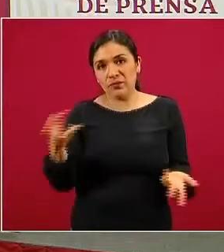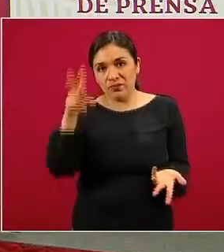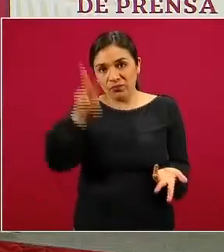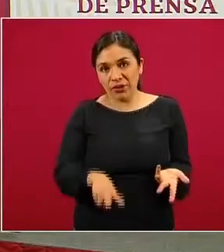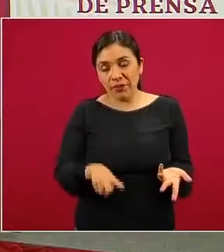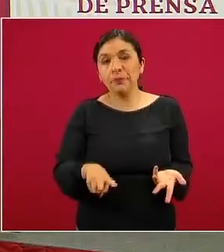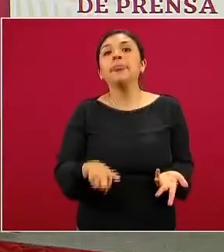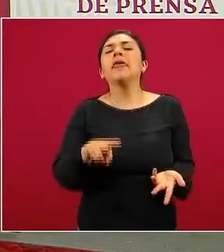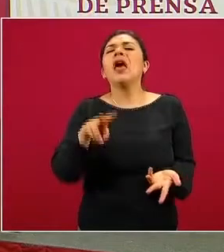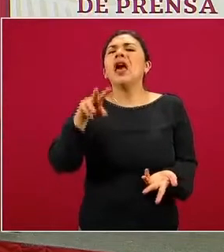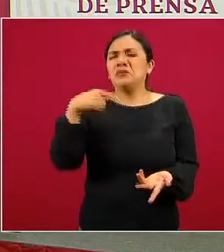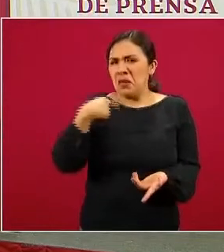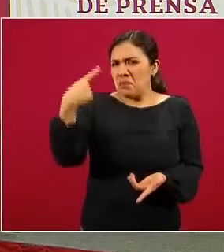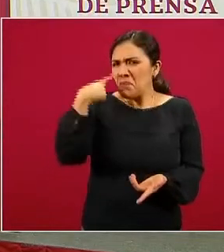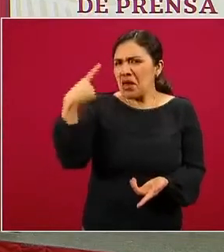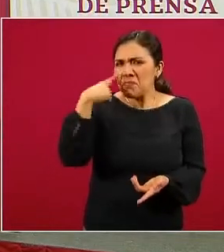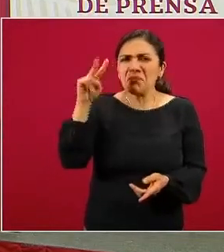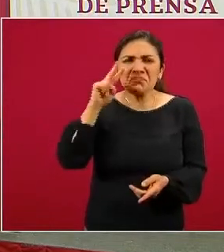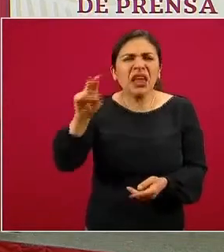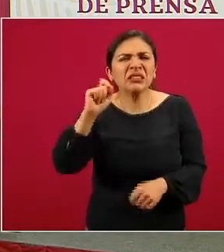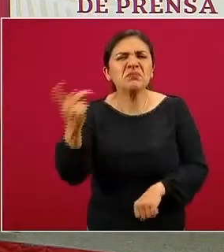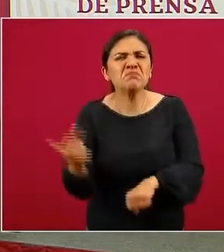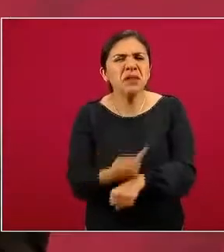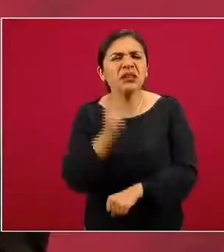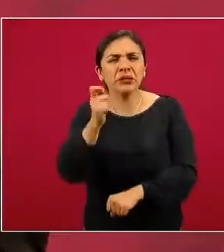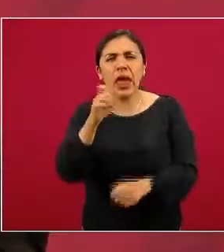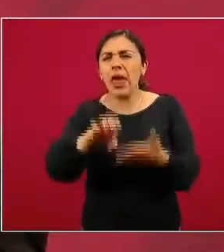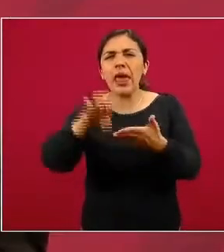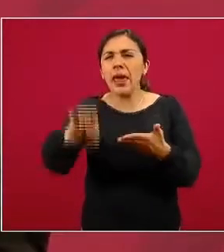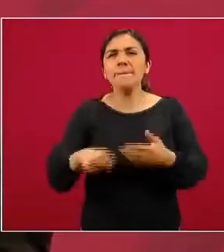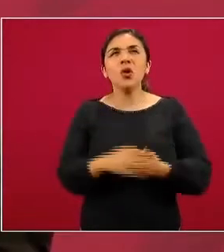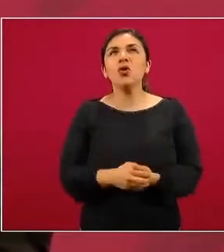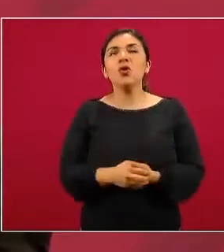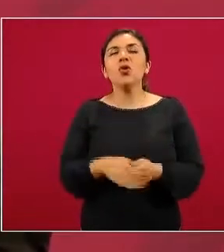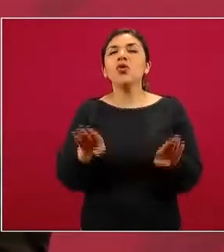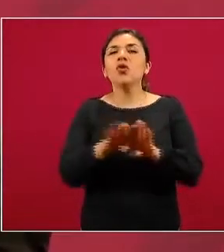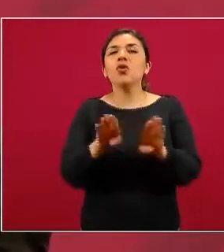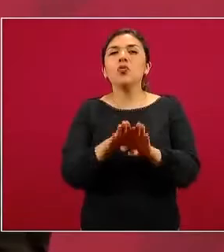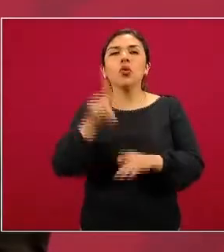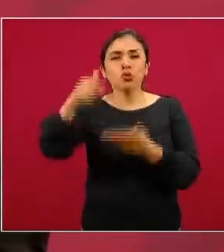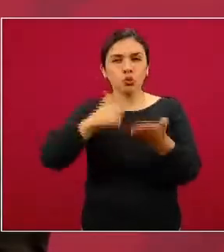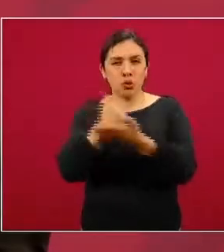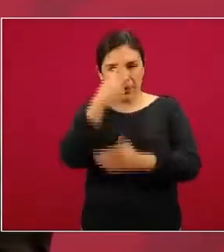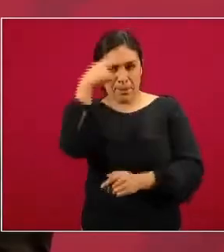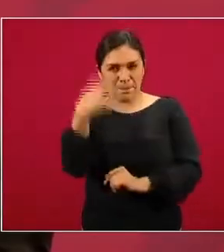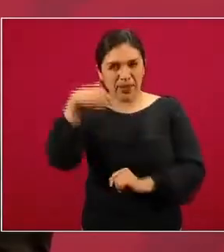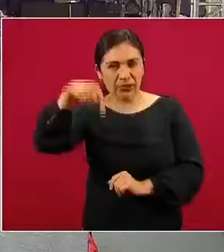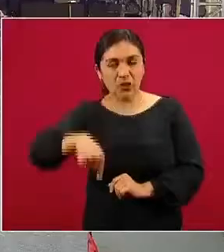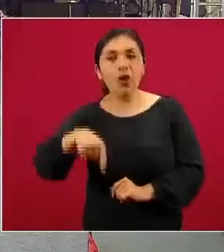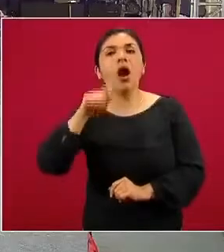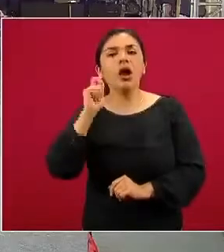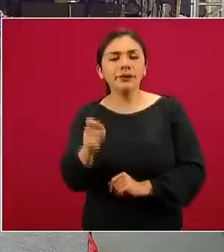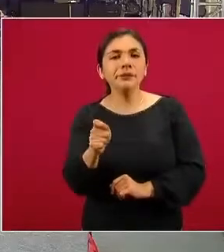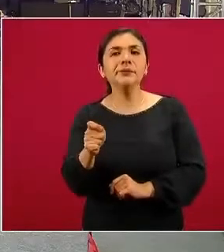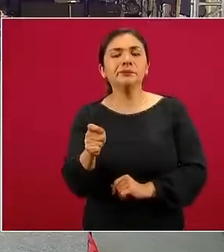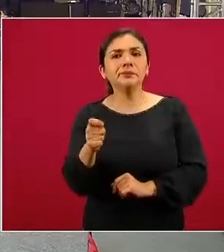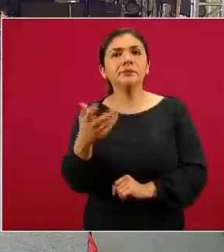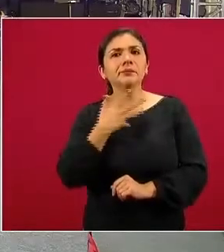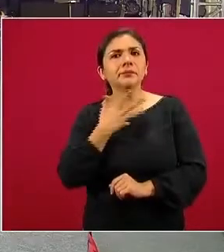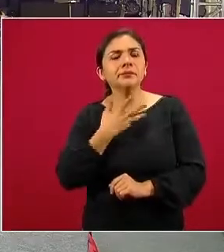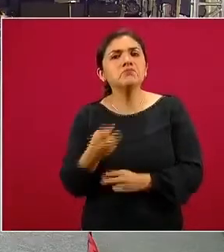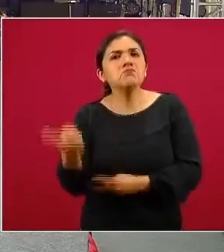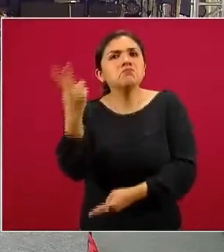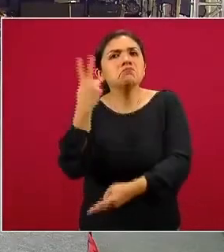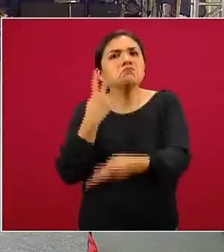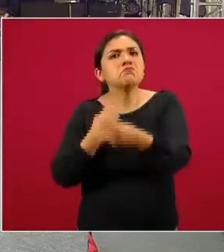que ha estado sucediendo, y fue por ejemplo el mejor ejemplo fue la Ciudad de México, es que precisamente hubo un